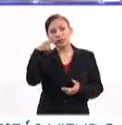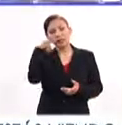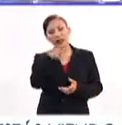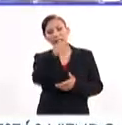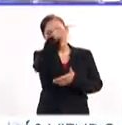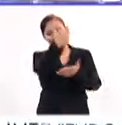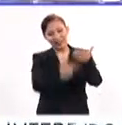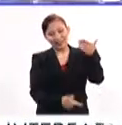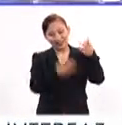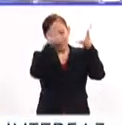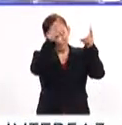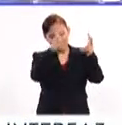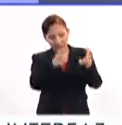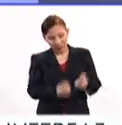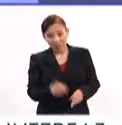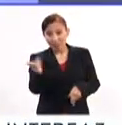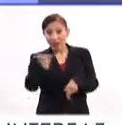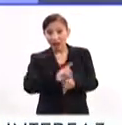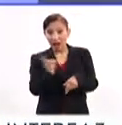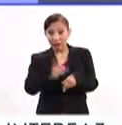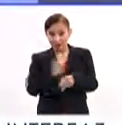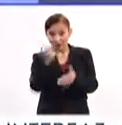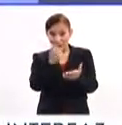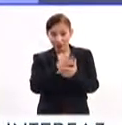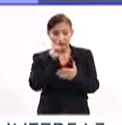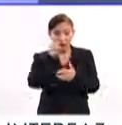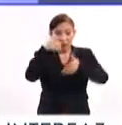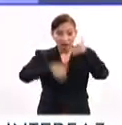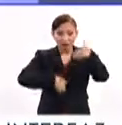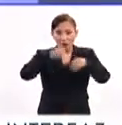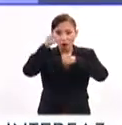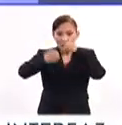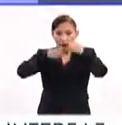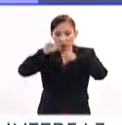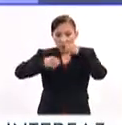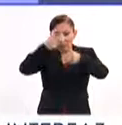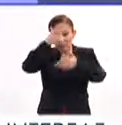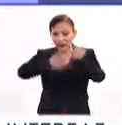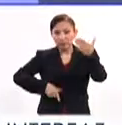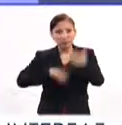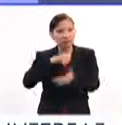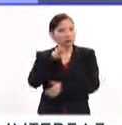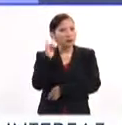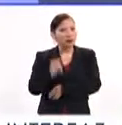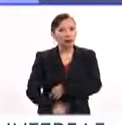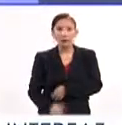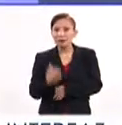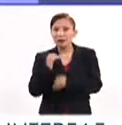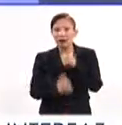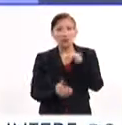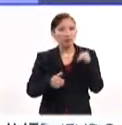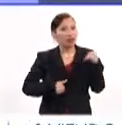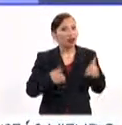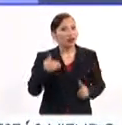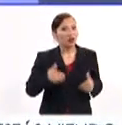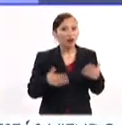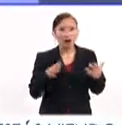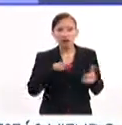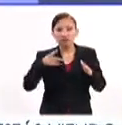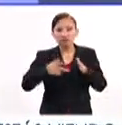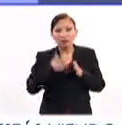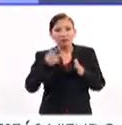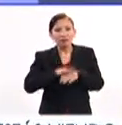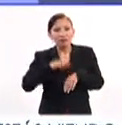la cartelera diaria de nuestra ciudad y no nos acabamos el teatro que se produce, es